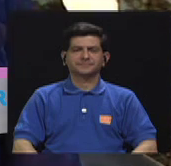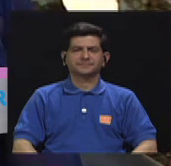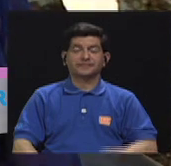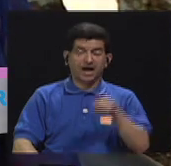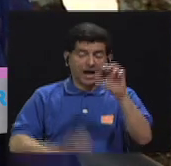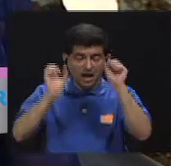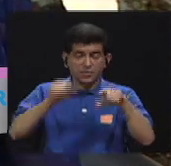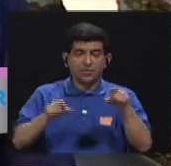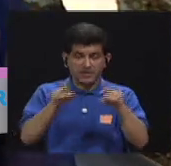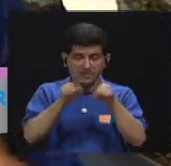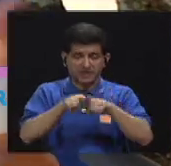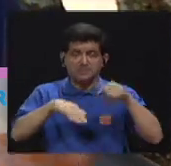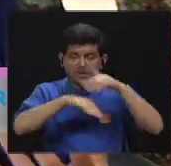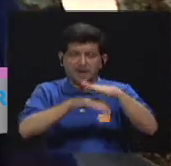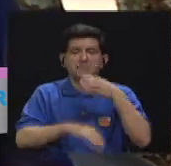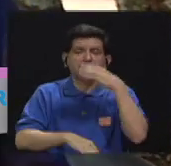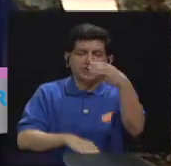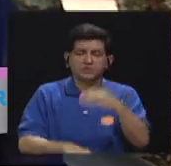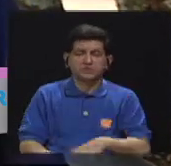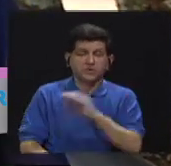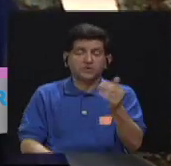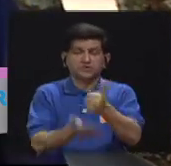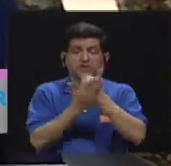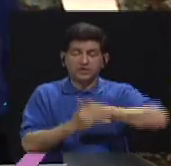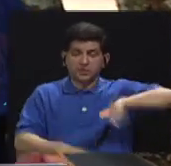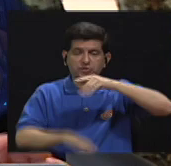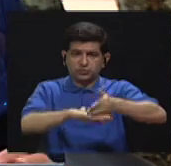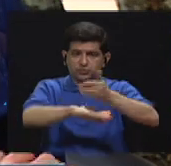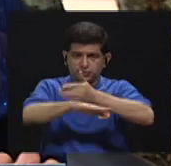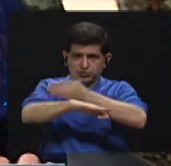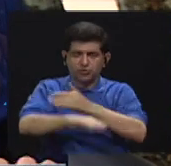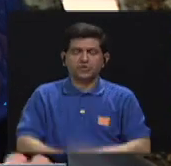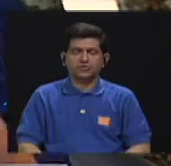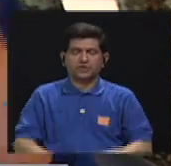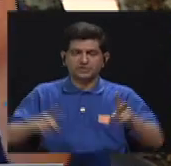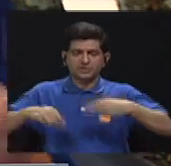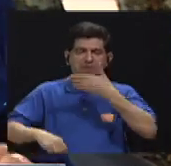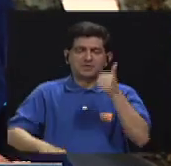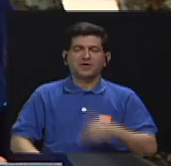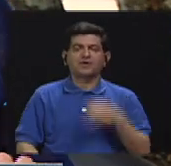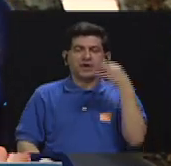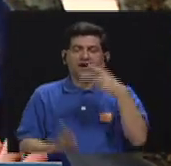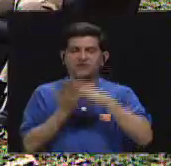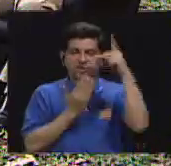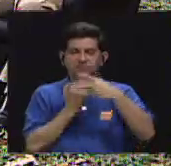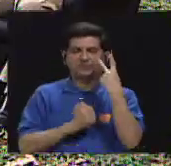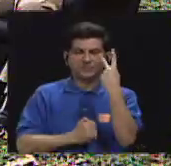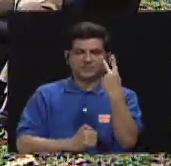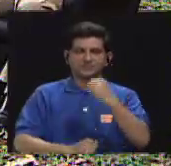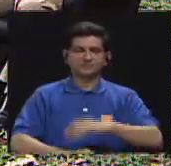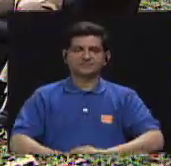vivirmejor.canalucr@ucr.ac.cr, para que nos haga llegar sus sugerencias y nos ayude a crecer cada día. Somos Vivir Mejor. Hasta la próxima.